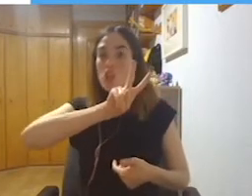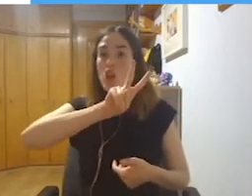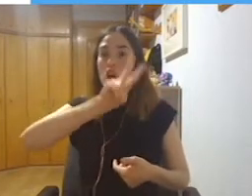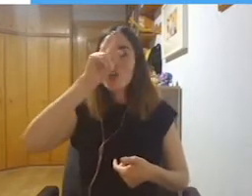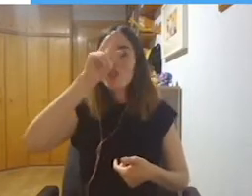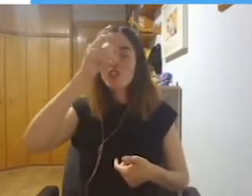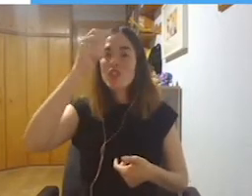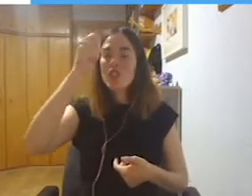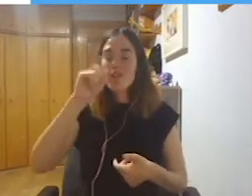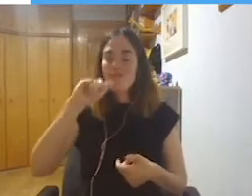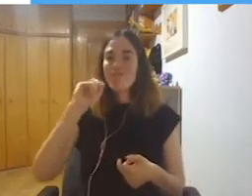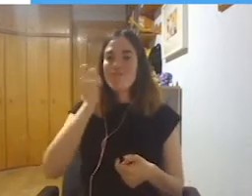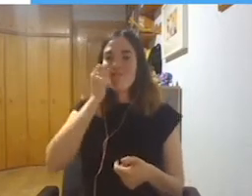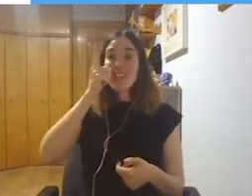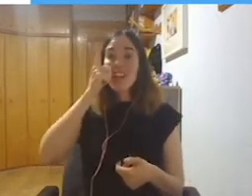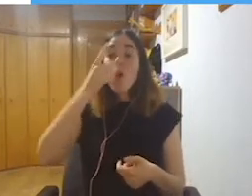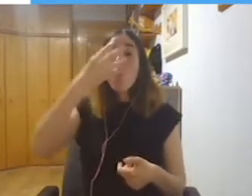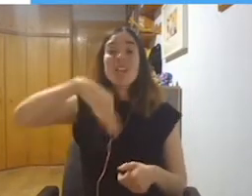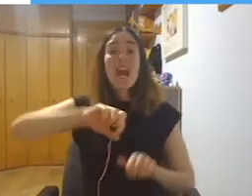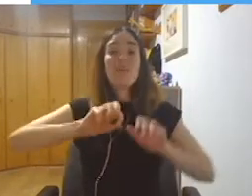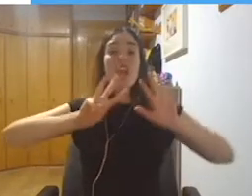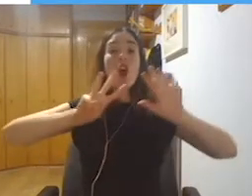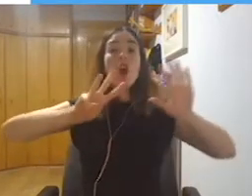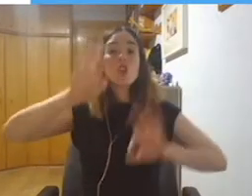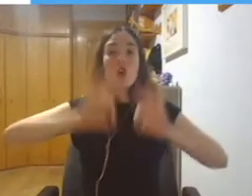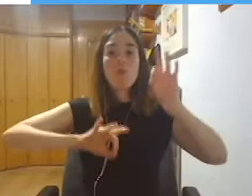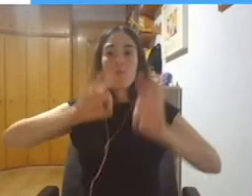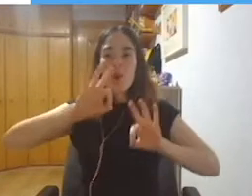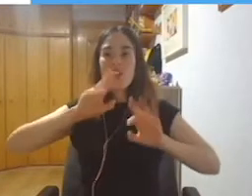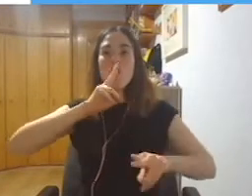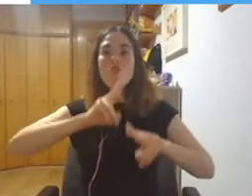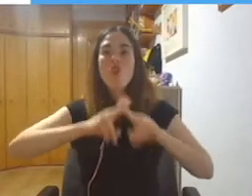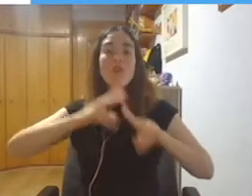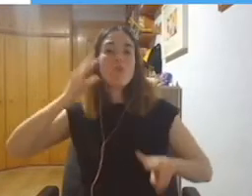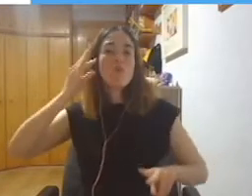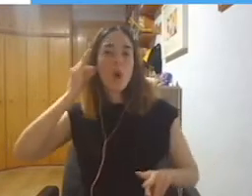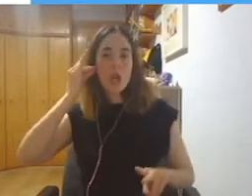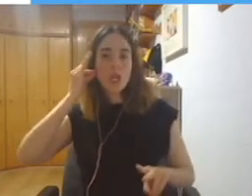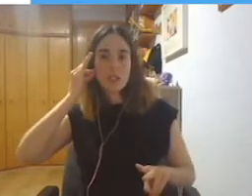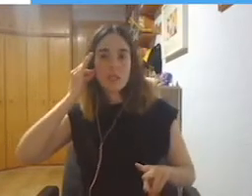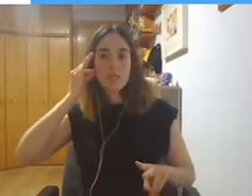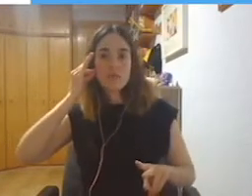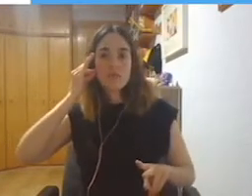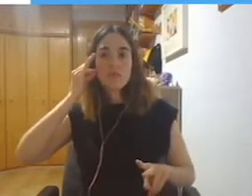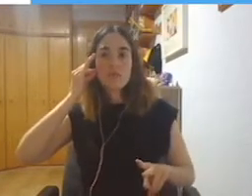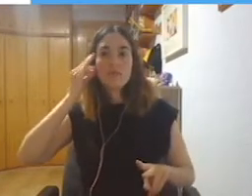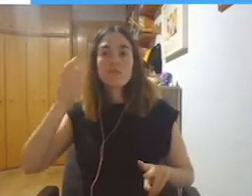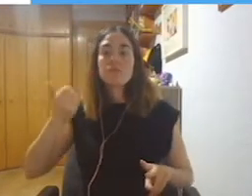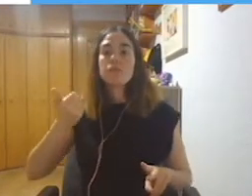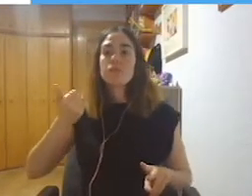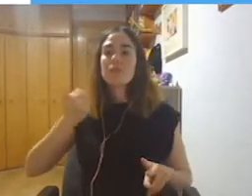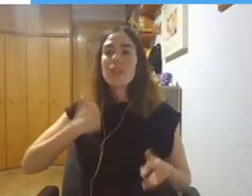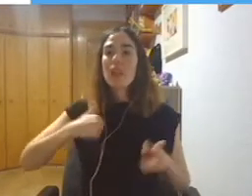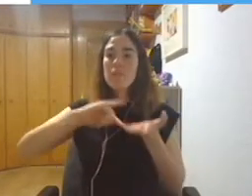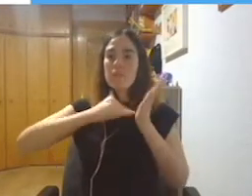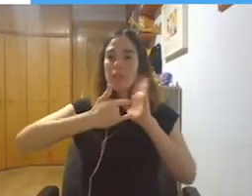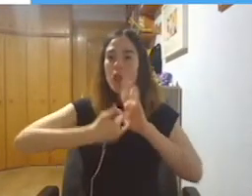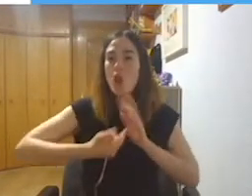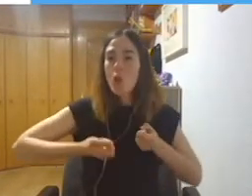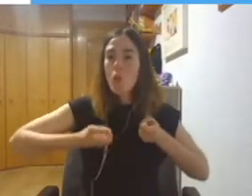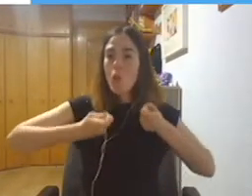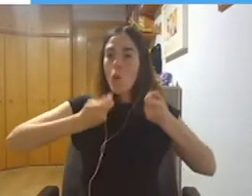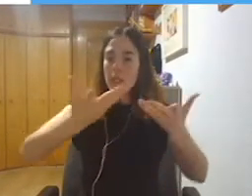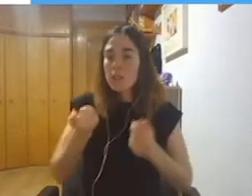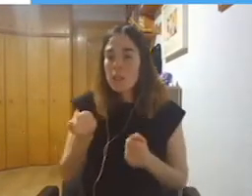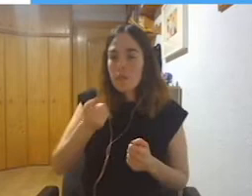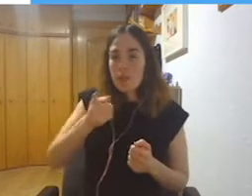solo el 8% de esos nombres eran nombres de mujeres. Siguiendo una metodología cuantitativa muy